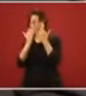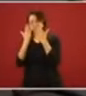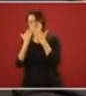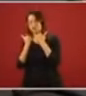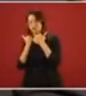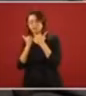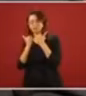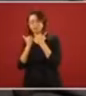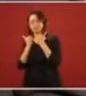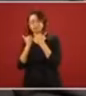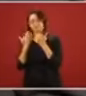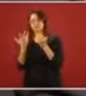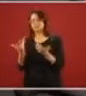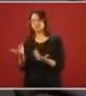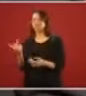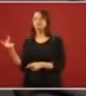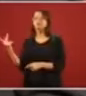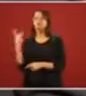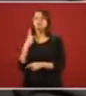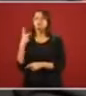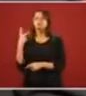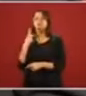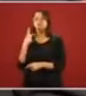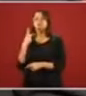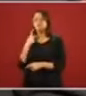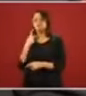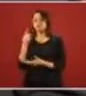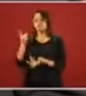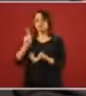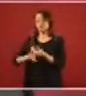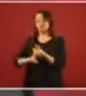no ven la política como imperativo ético.